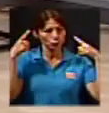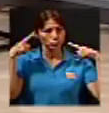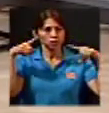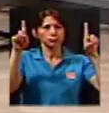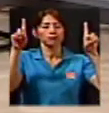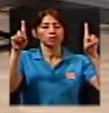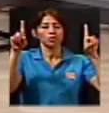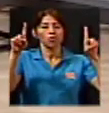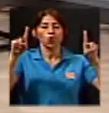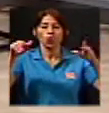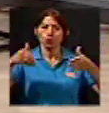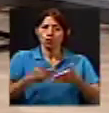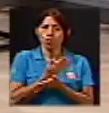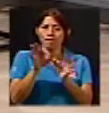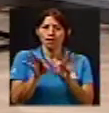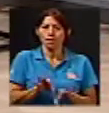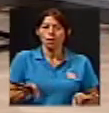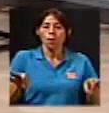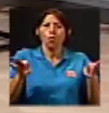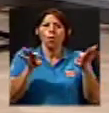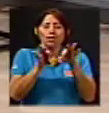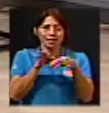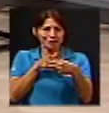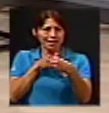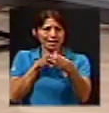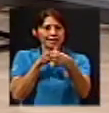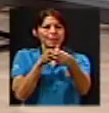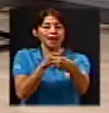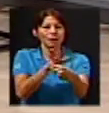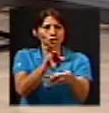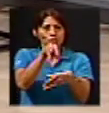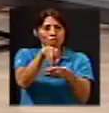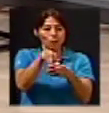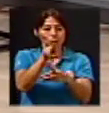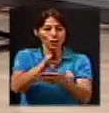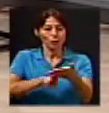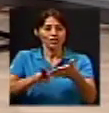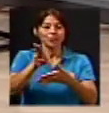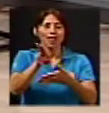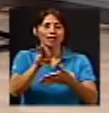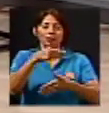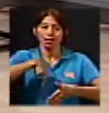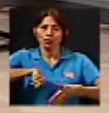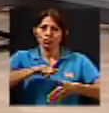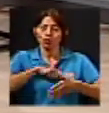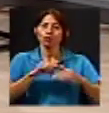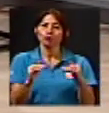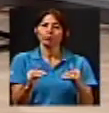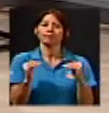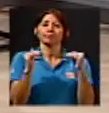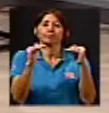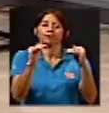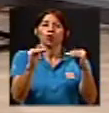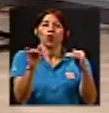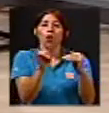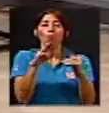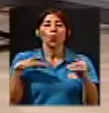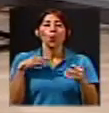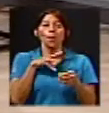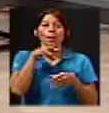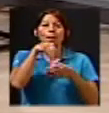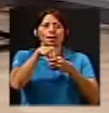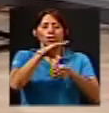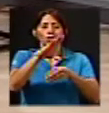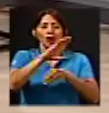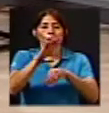una nueva relevancia y liderazgo dentro de la universidad, posicionándonos en el Consejo Universitario como un miembro más. Y